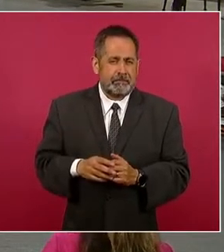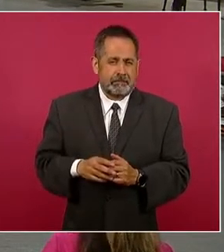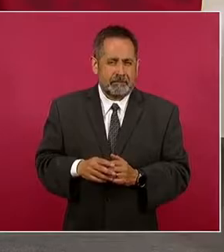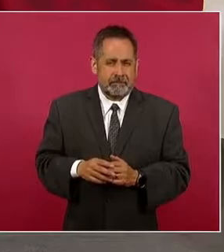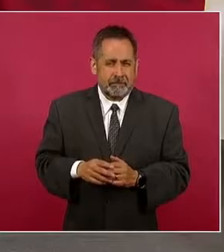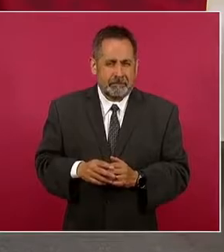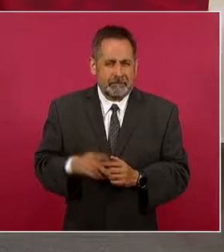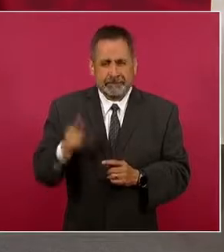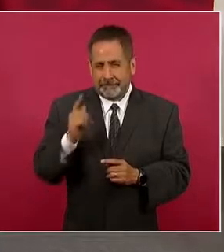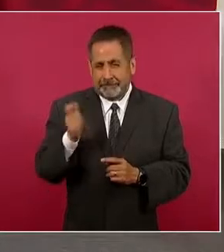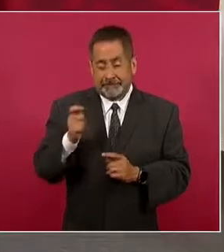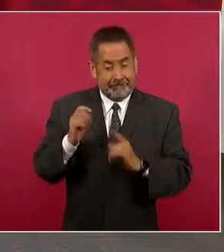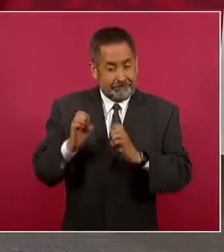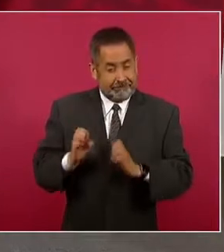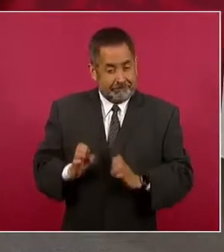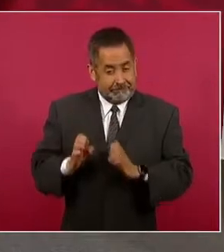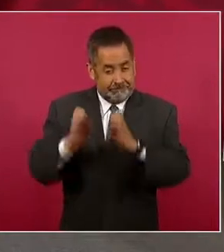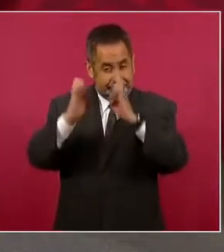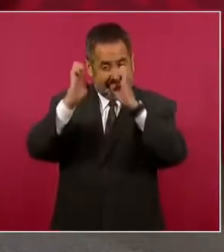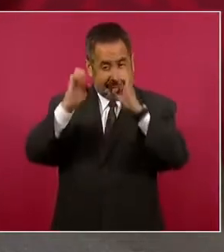es el edificio